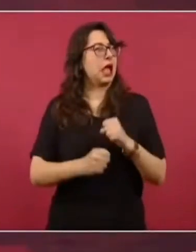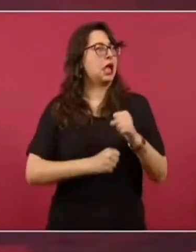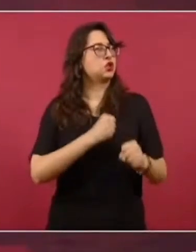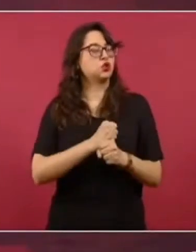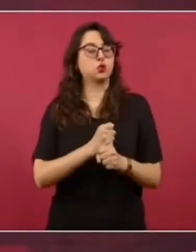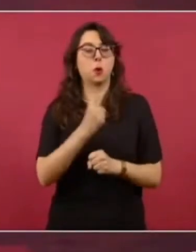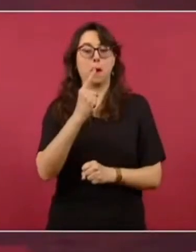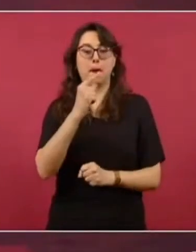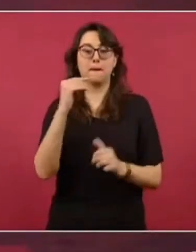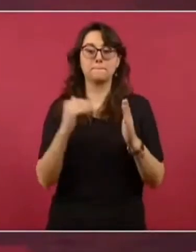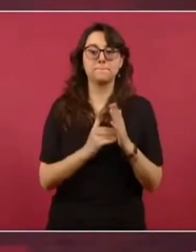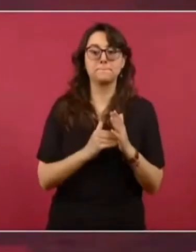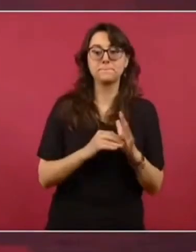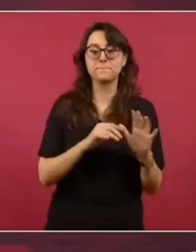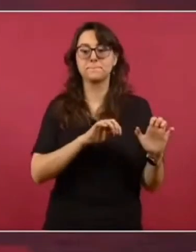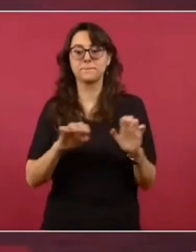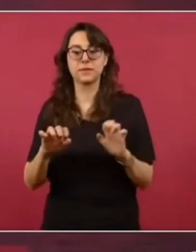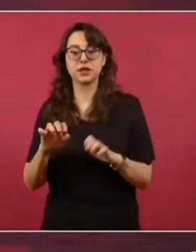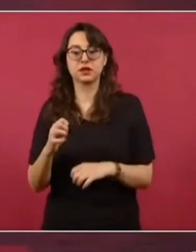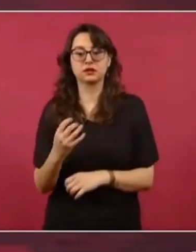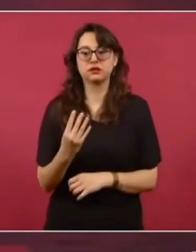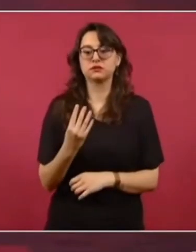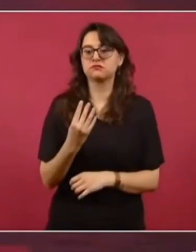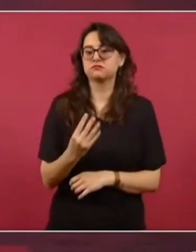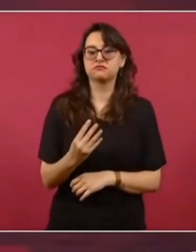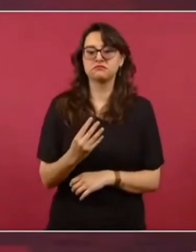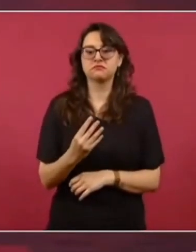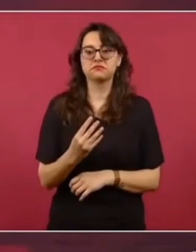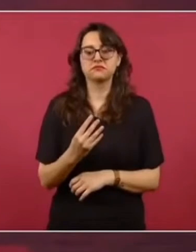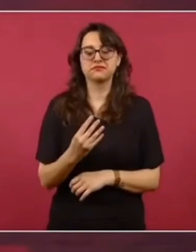1904, empieza a ayudar